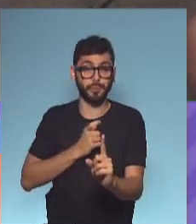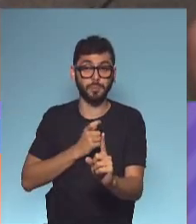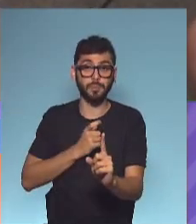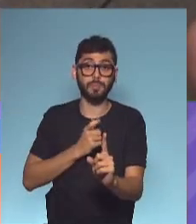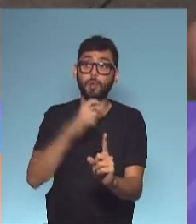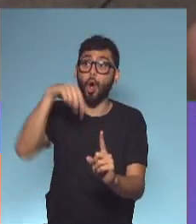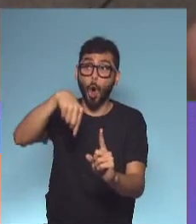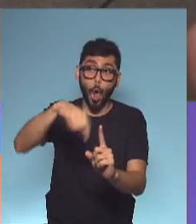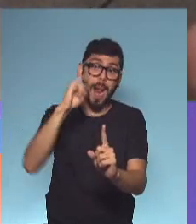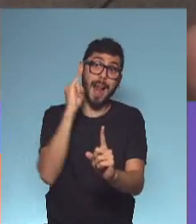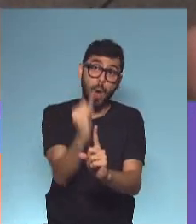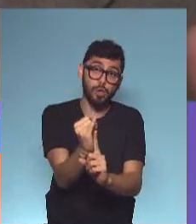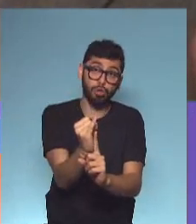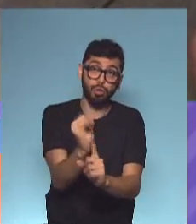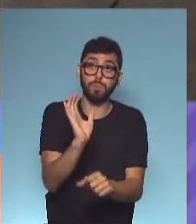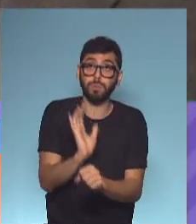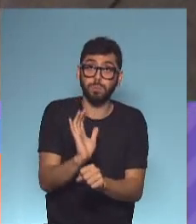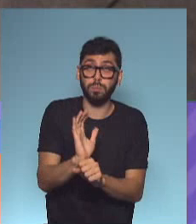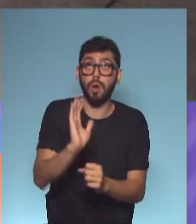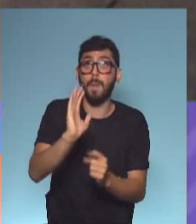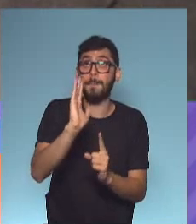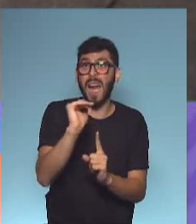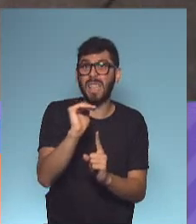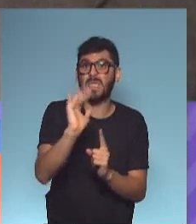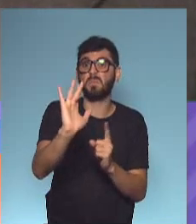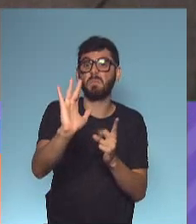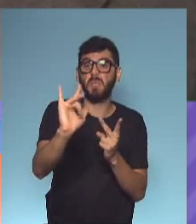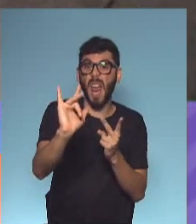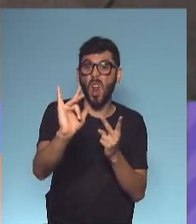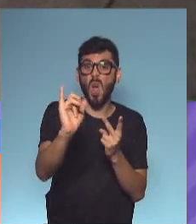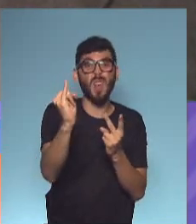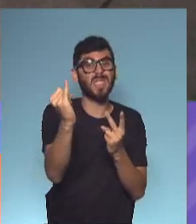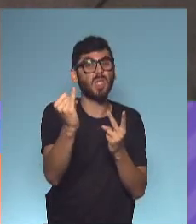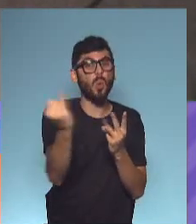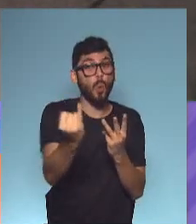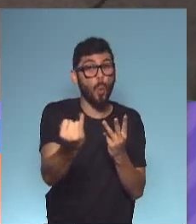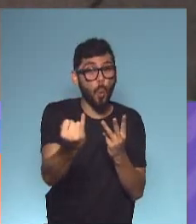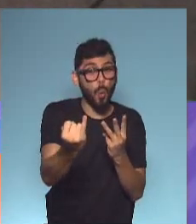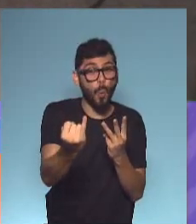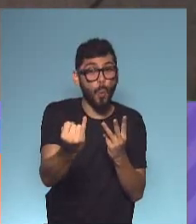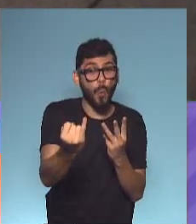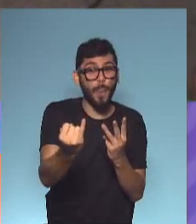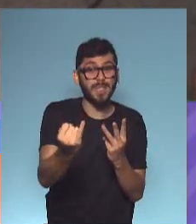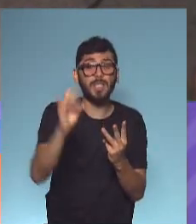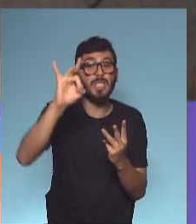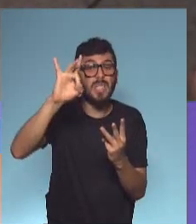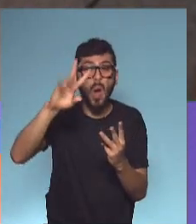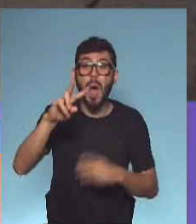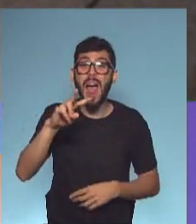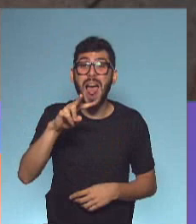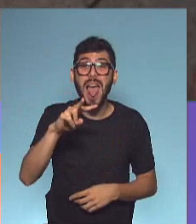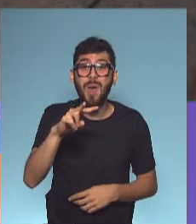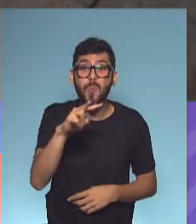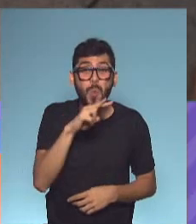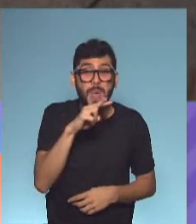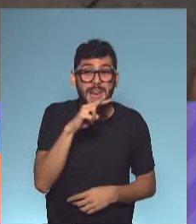llegó hoy, es decir, que estamos hablando martes, miércoles, jueves. Solo el viernes la